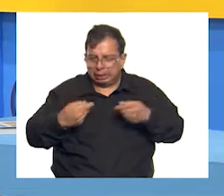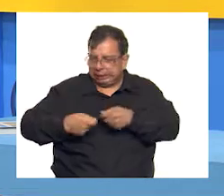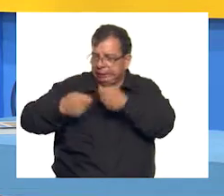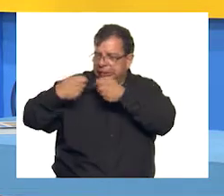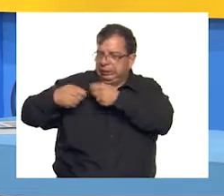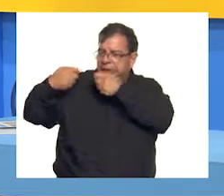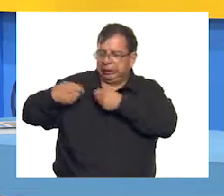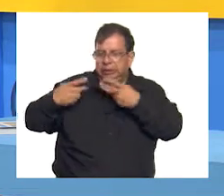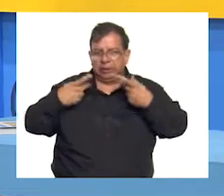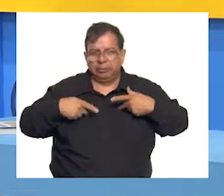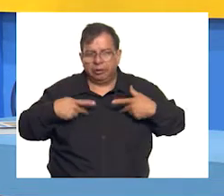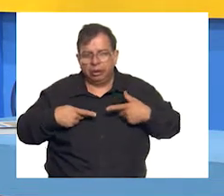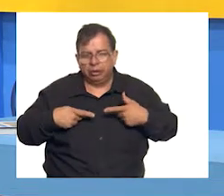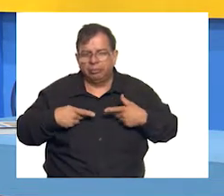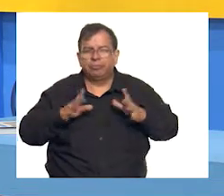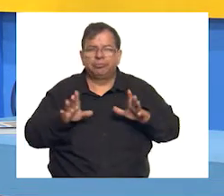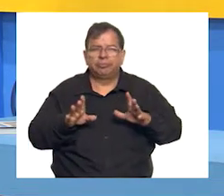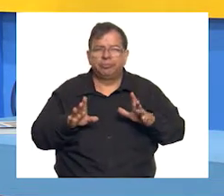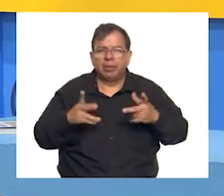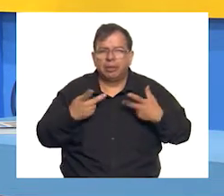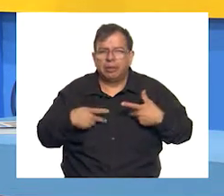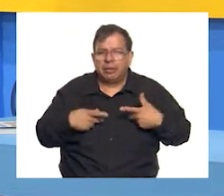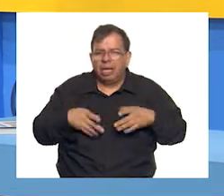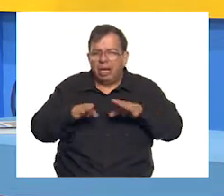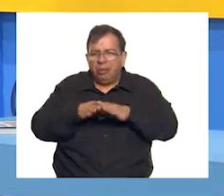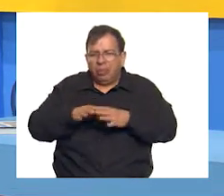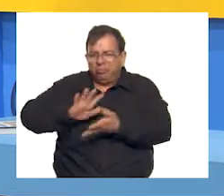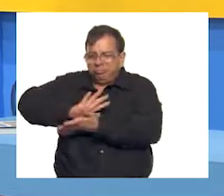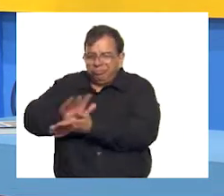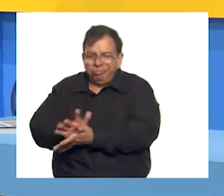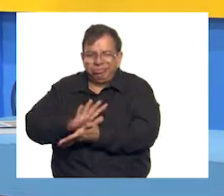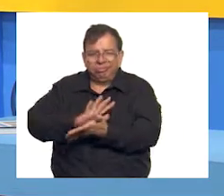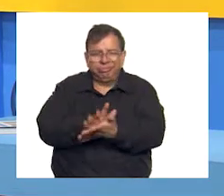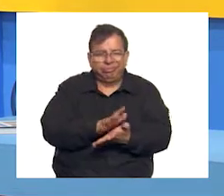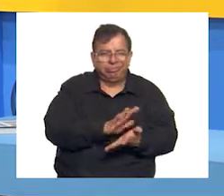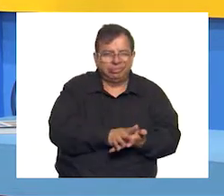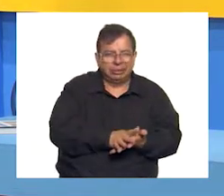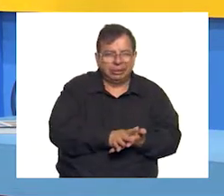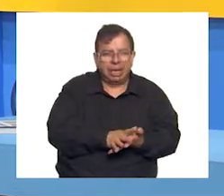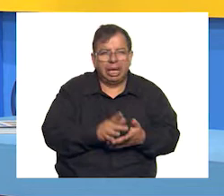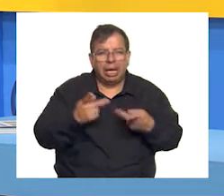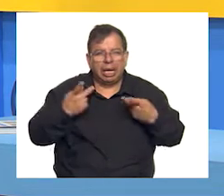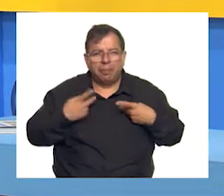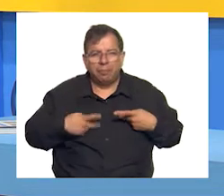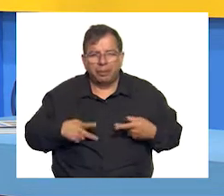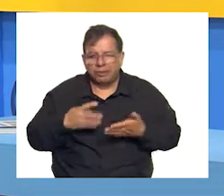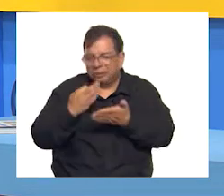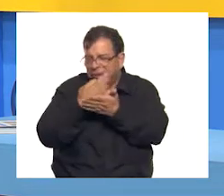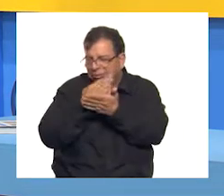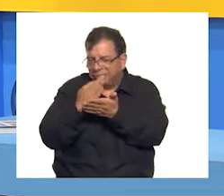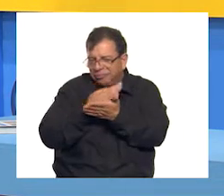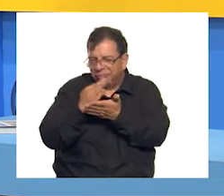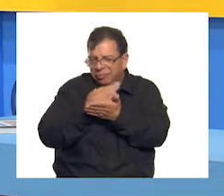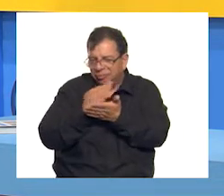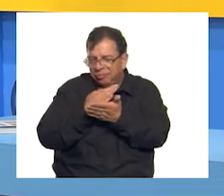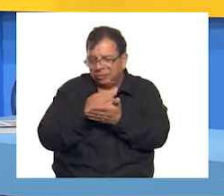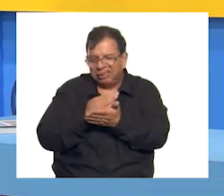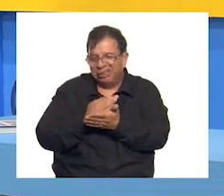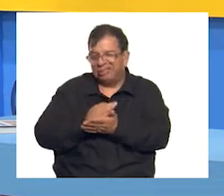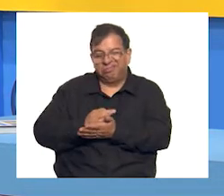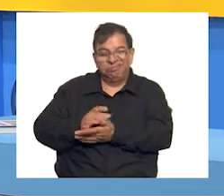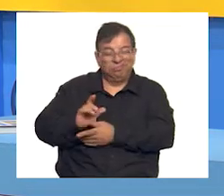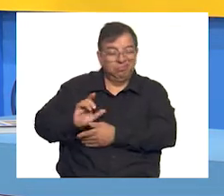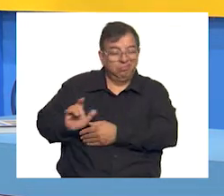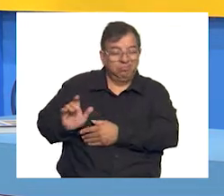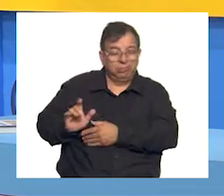de las personas. Es decir, que había mucha discriminación y por lo mismo las personas mulatas no eran tan bien vistas. Y